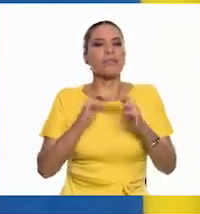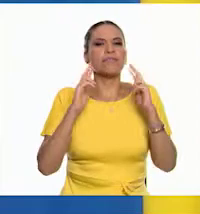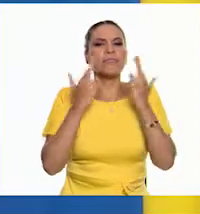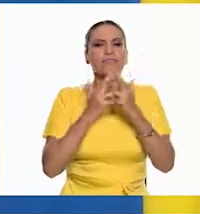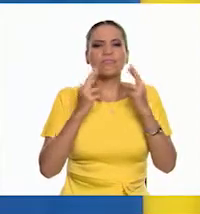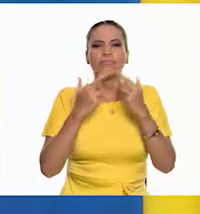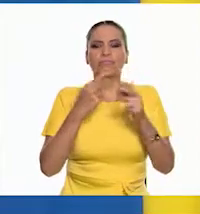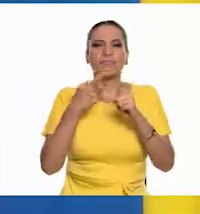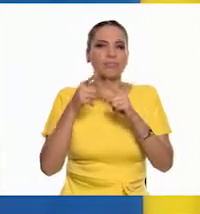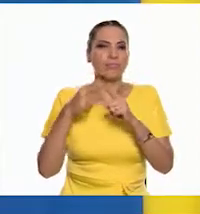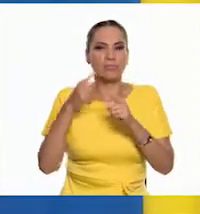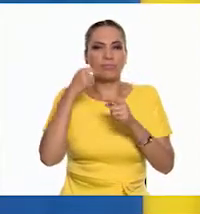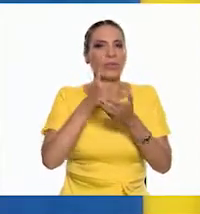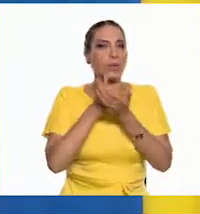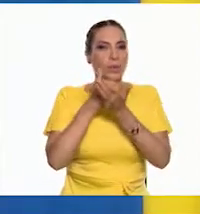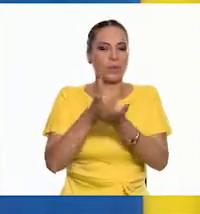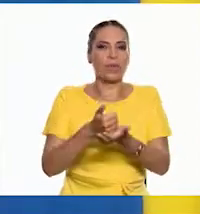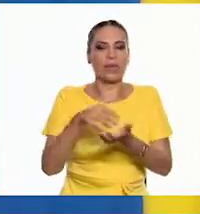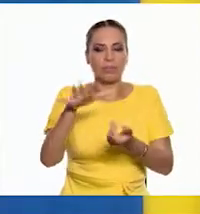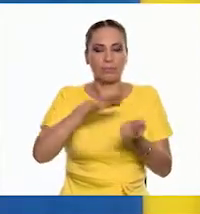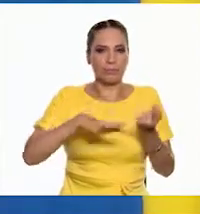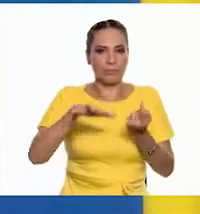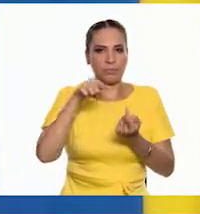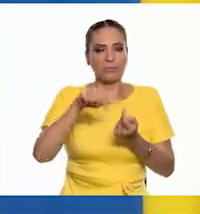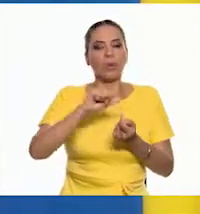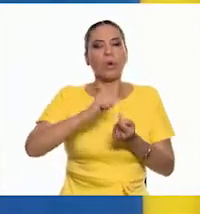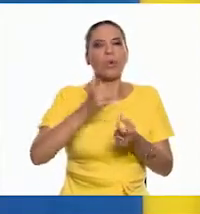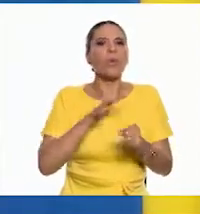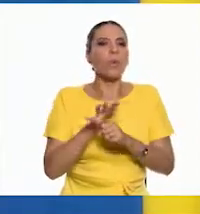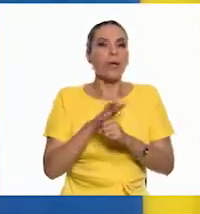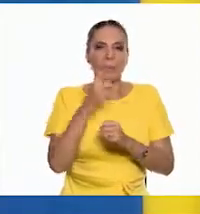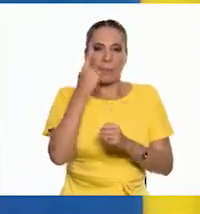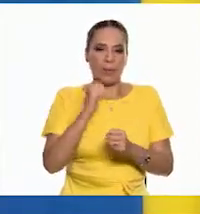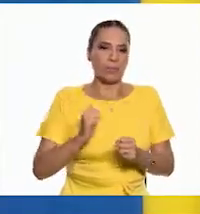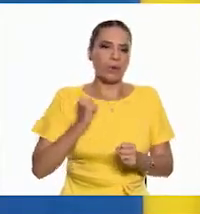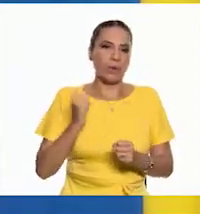juntas, unas para ayudar a la metrópoli, otras para